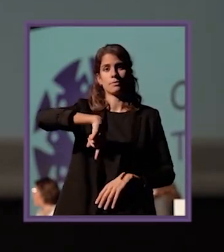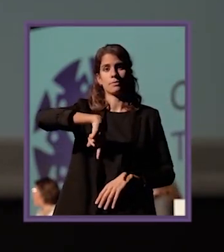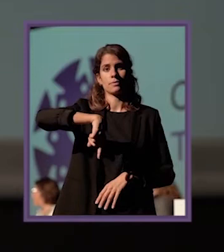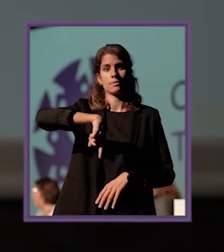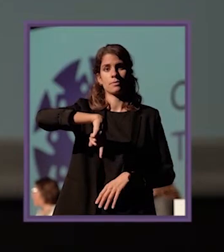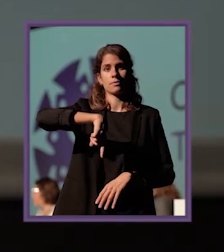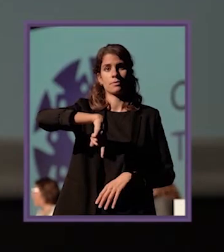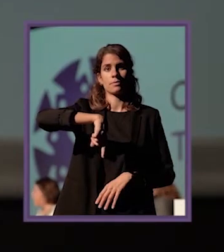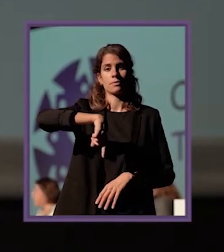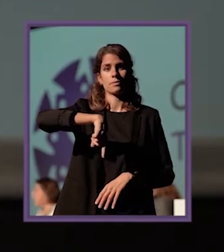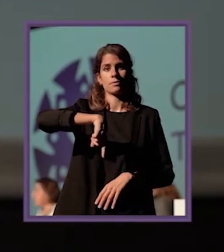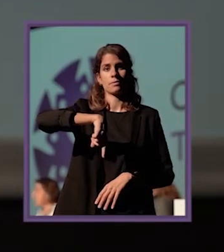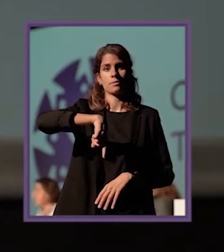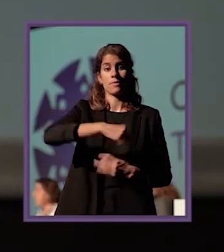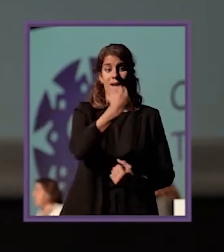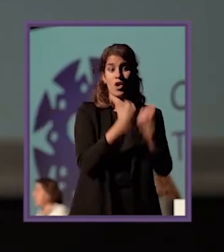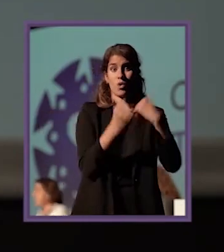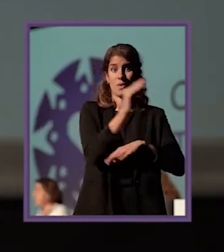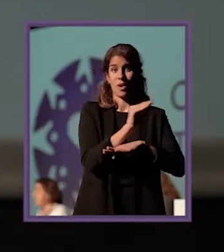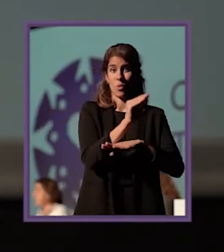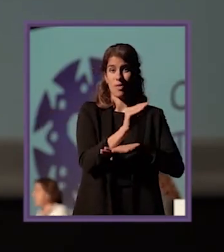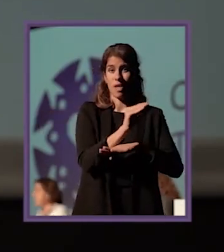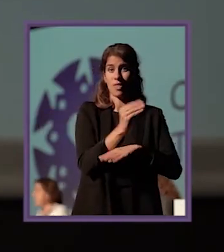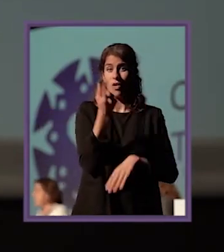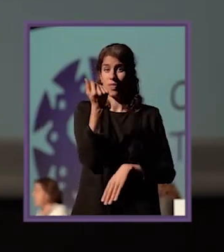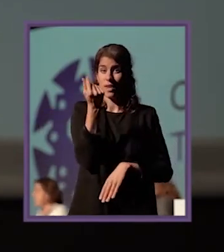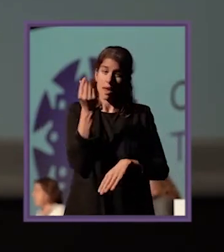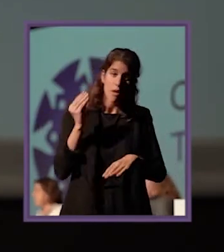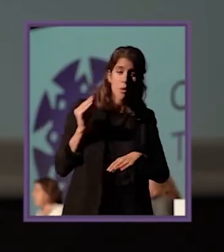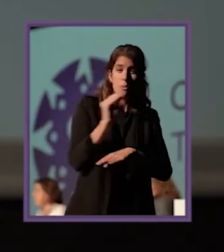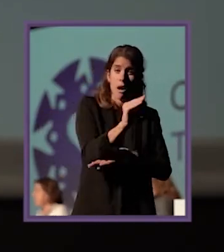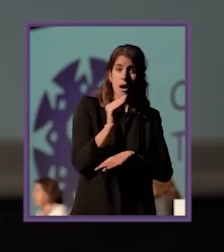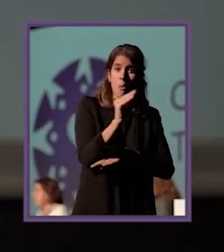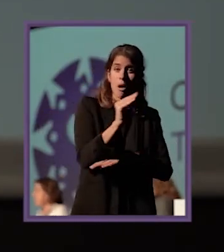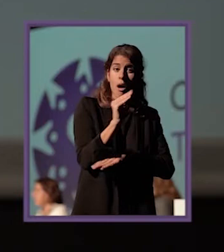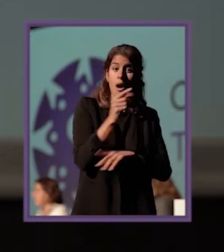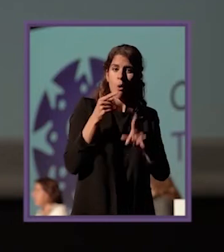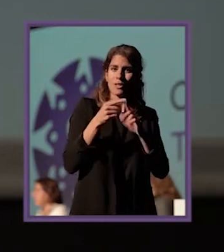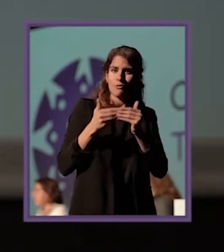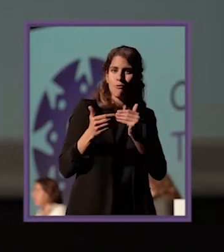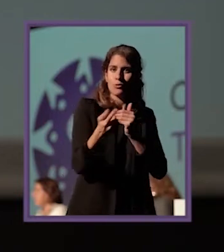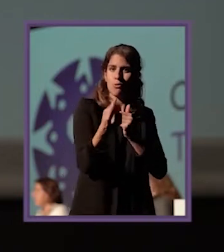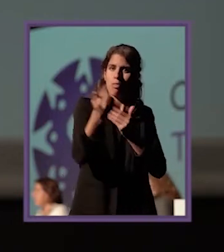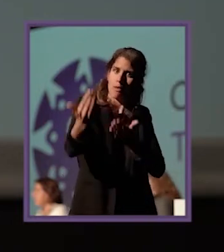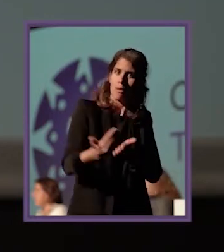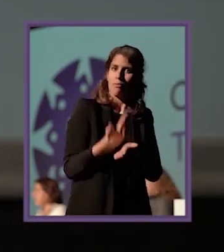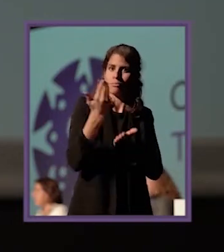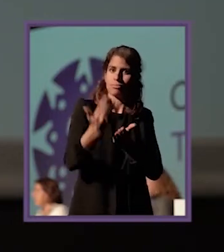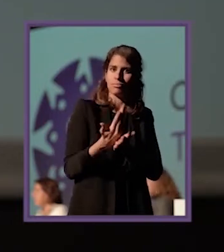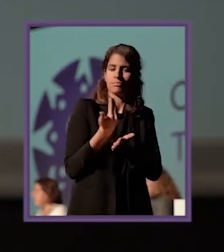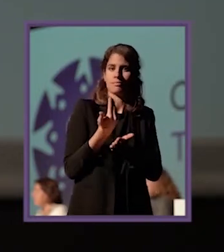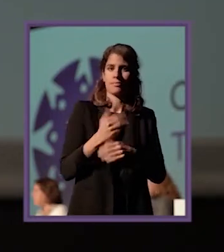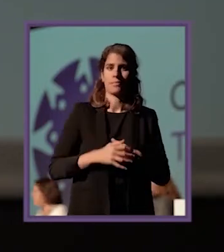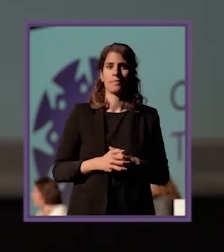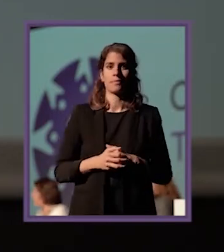invierte en la economía de los cuidados es una inversión recuperable. Es decir, no debemos ver la inversión en la